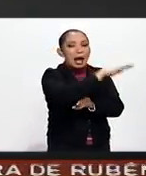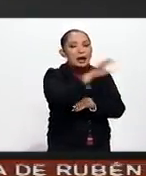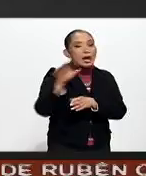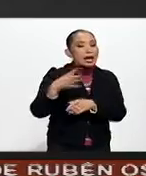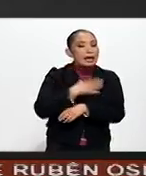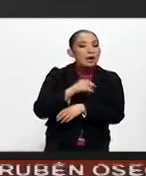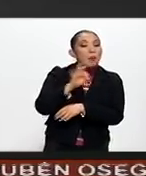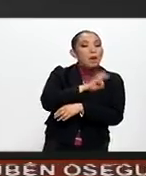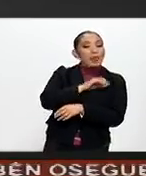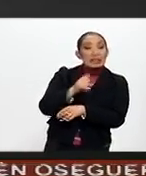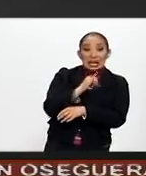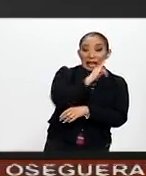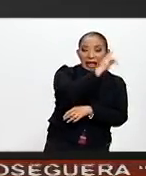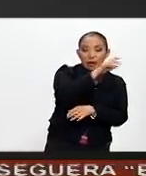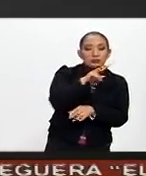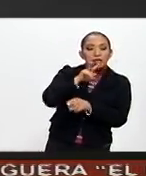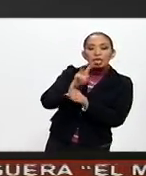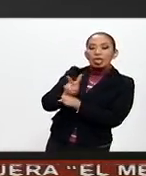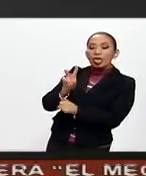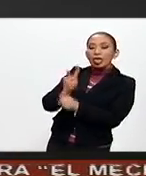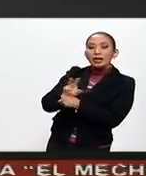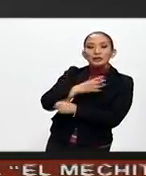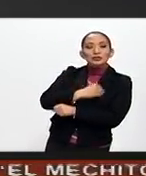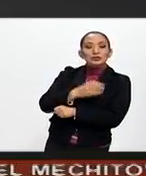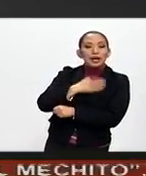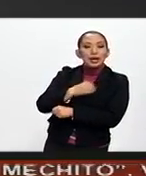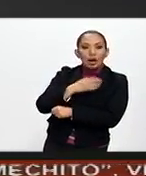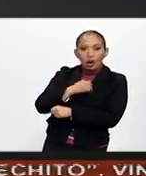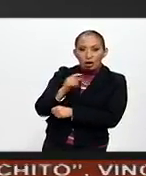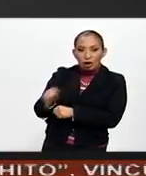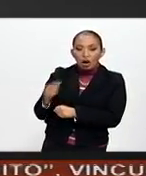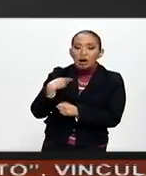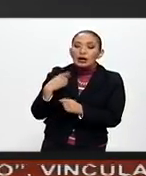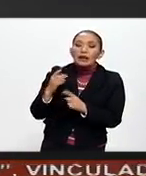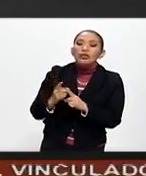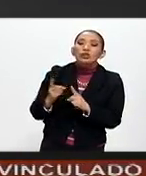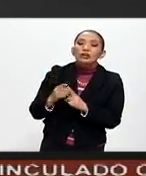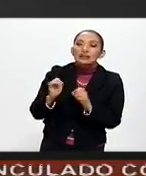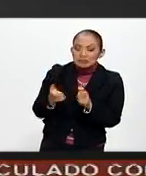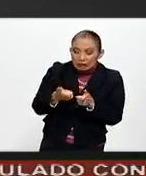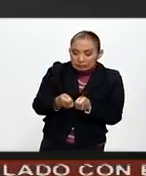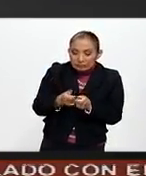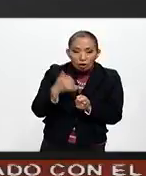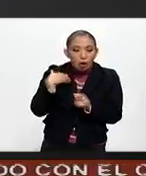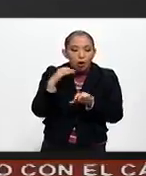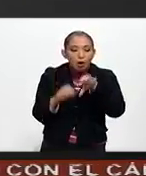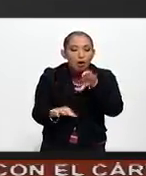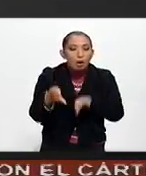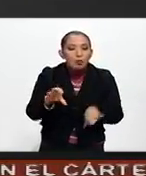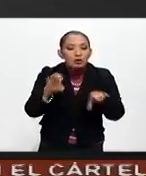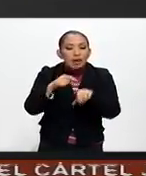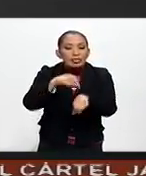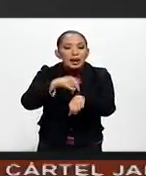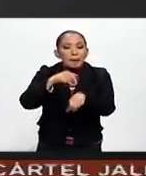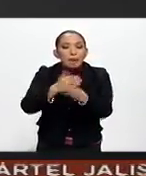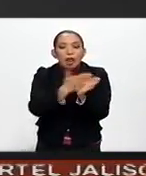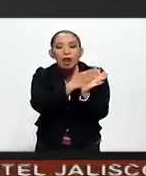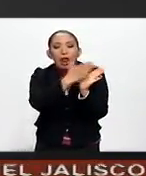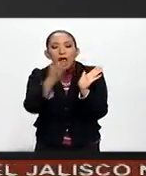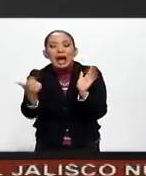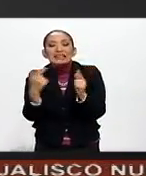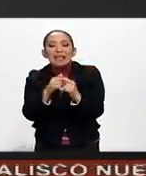puedes monitorear tus hijos. ¿Cuándo, en qué dispositivo entraron? ¿Cuánto tiempo entraron? ¿Con